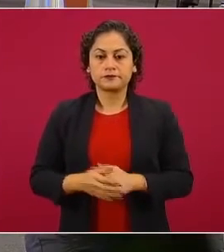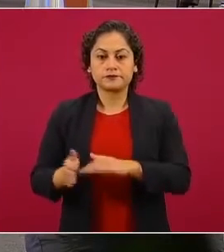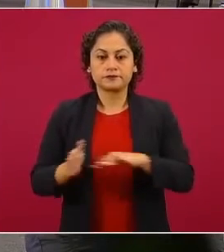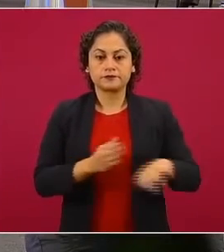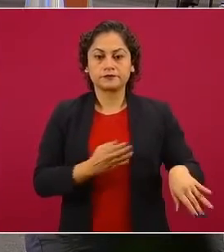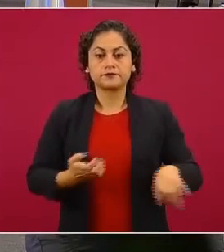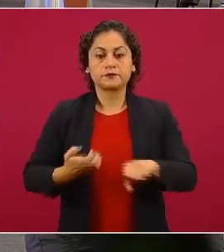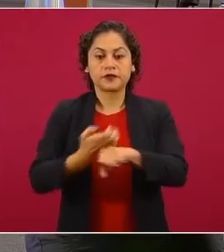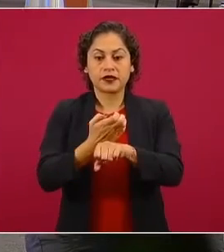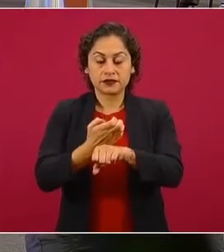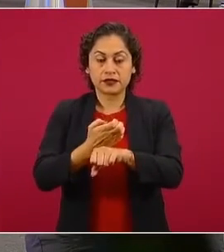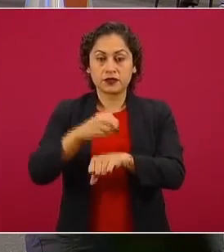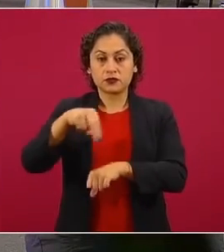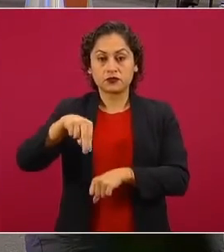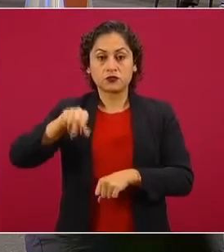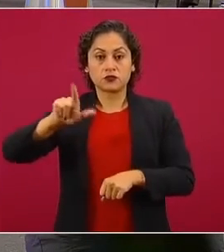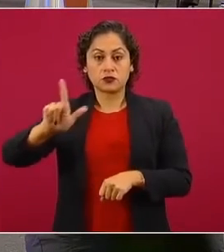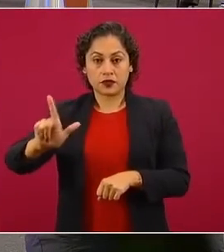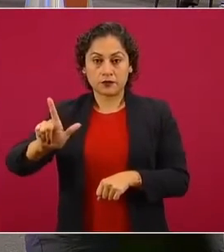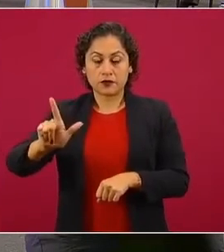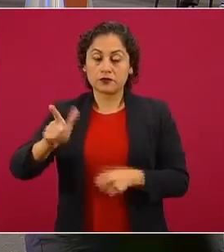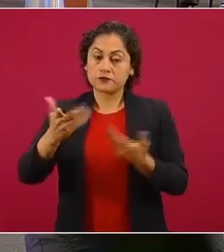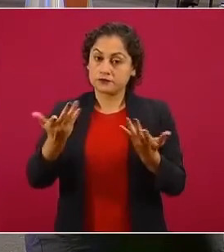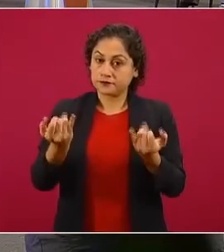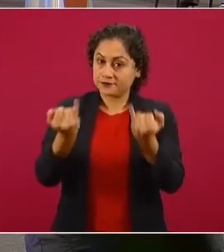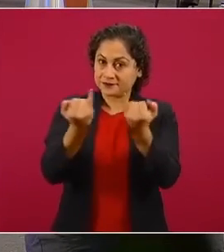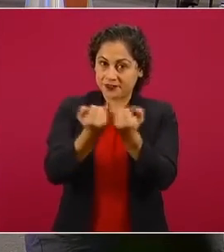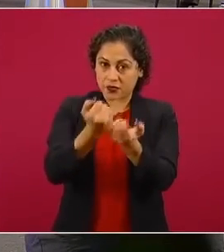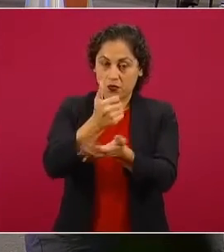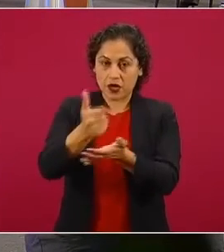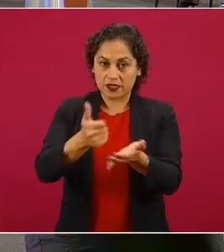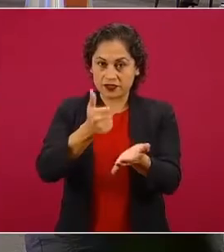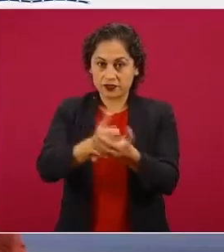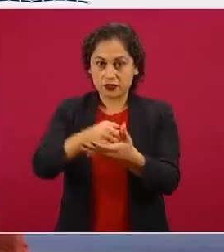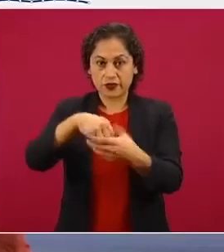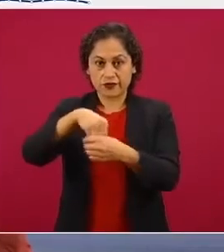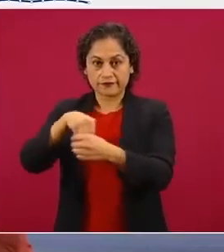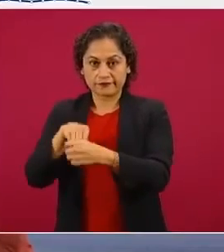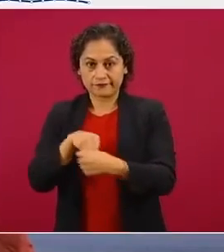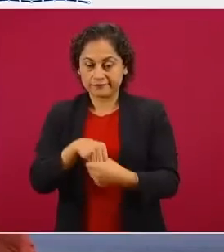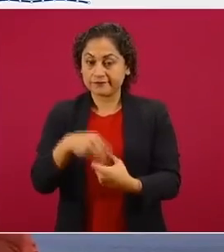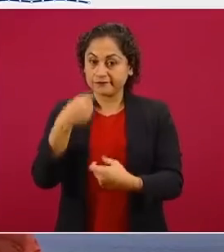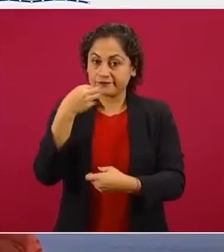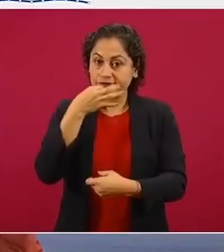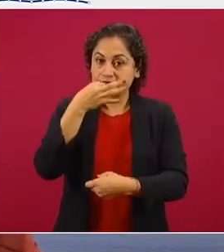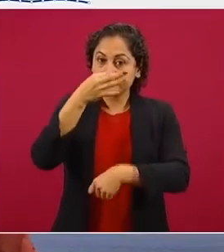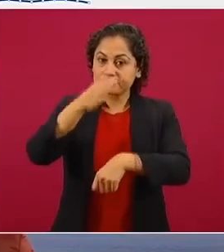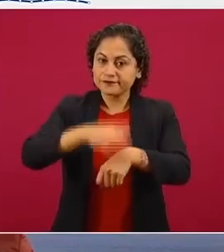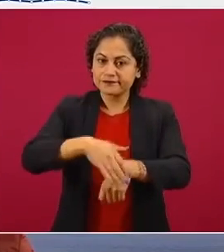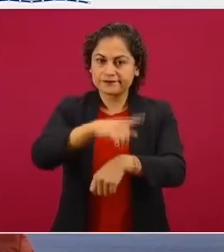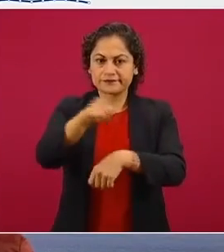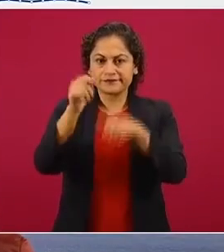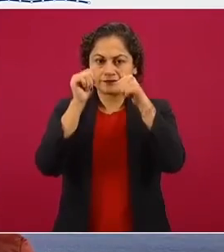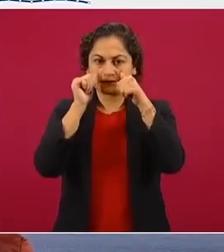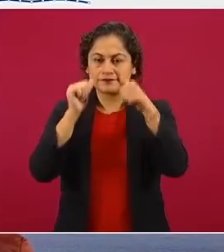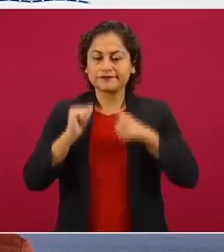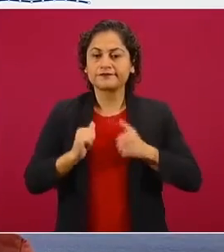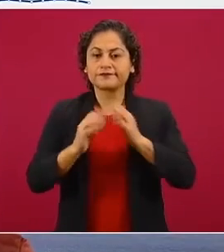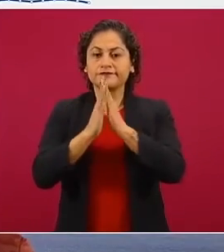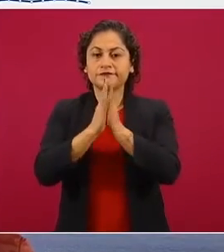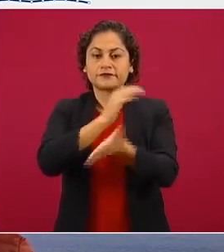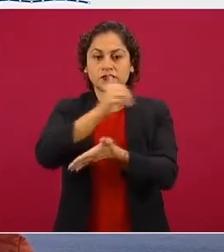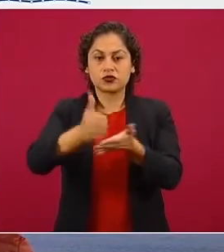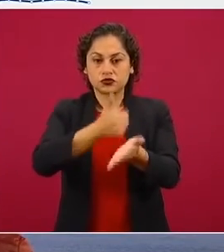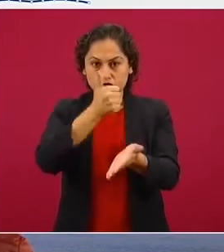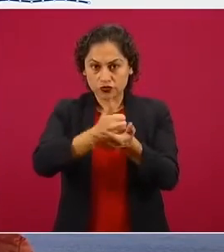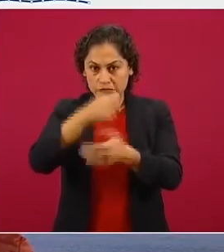siguiente. Nuevo León, misma idea, insisto en ello porque las 3 zonas conurbadas, las 3 metrópolis más grandes,